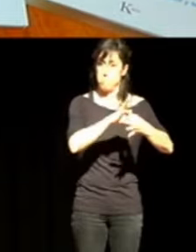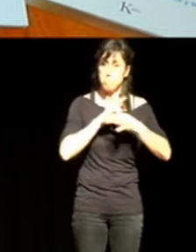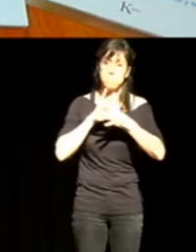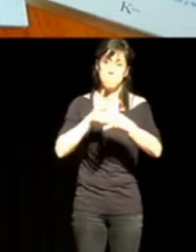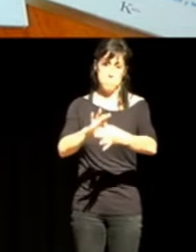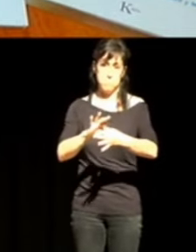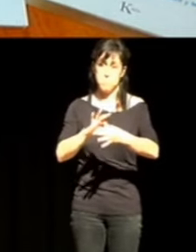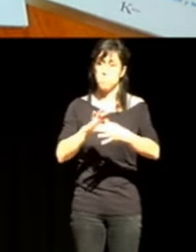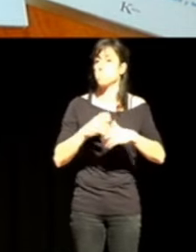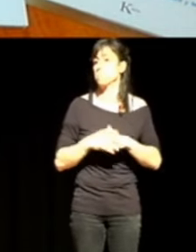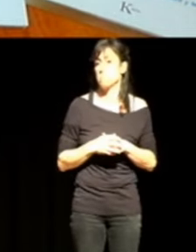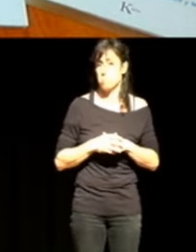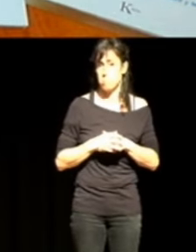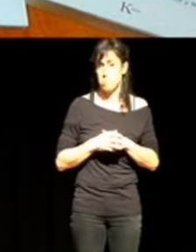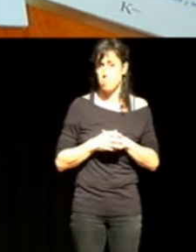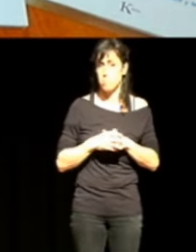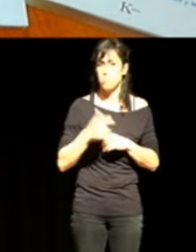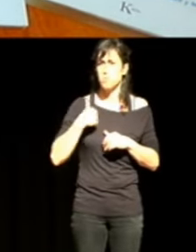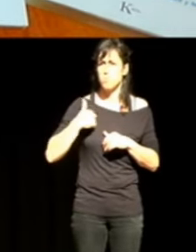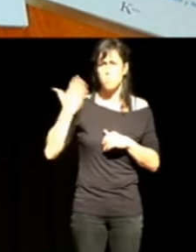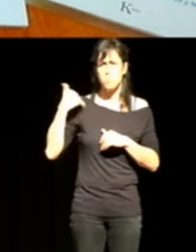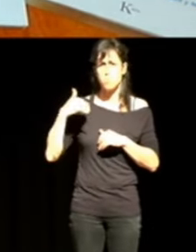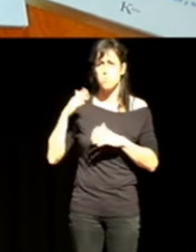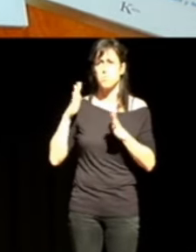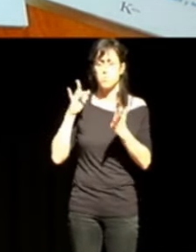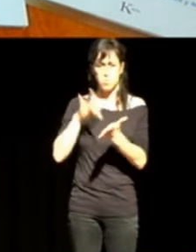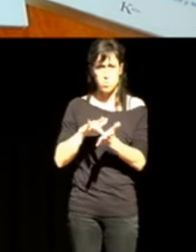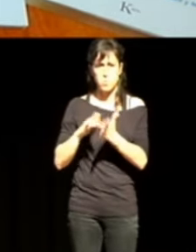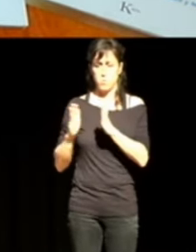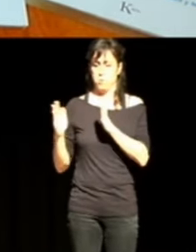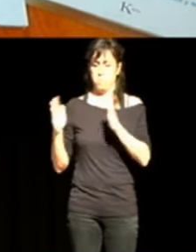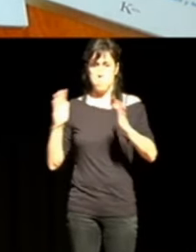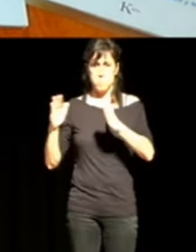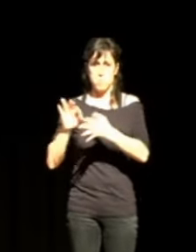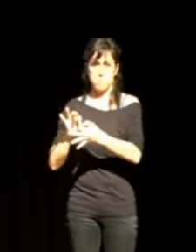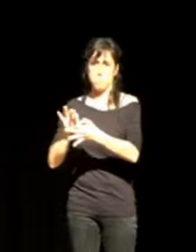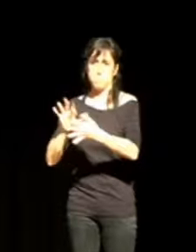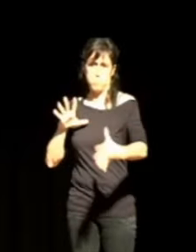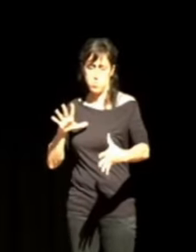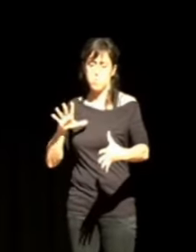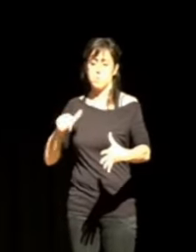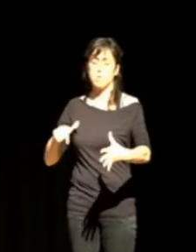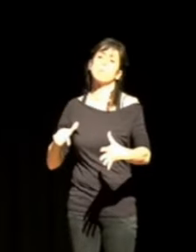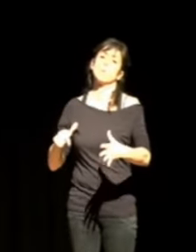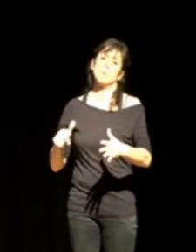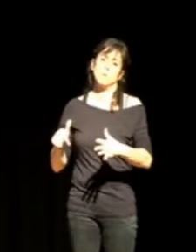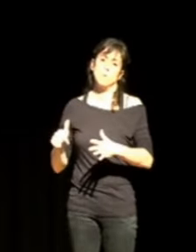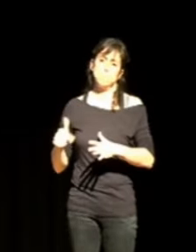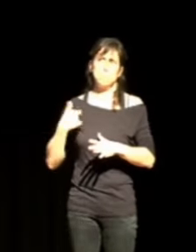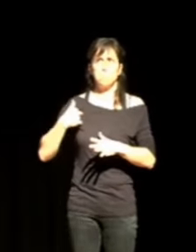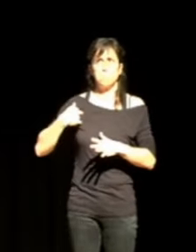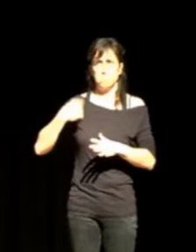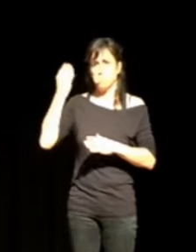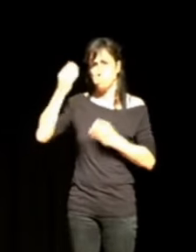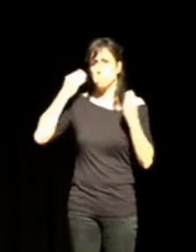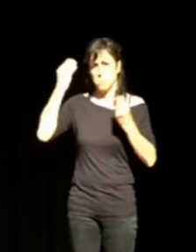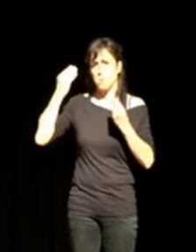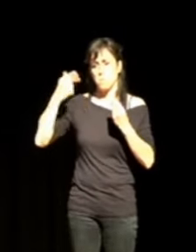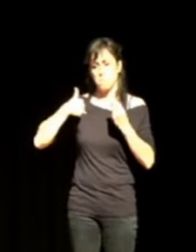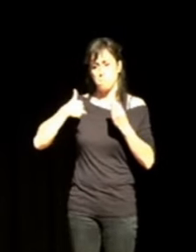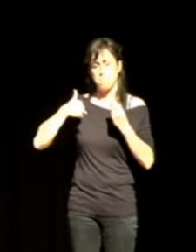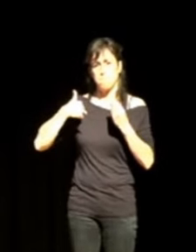laberintos. Entonces yo estaba pasando uno y entonces pensé que sería interesante escribir lo que estaba